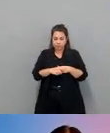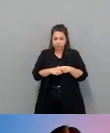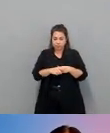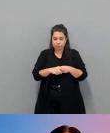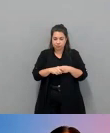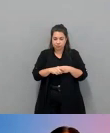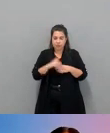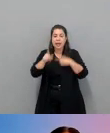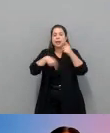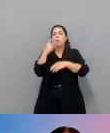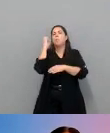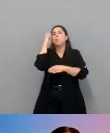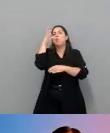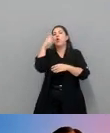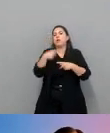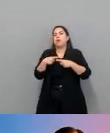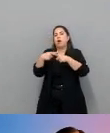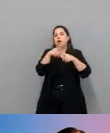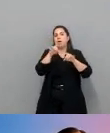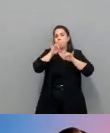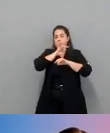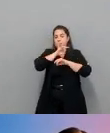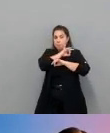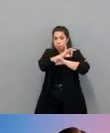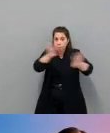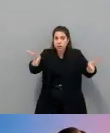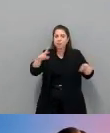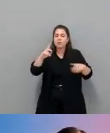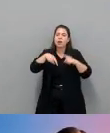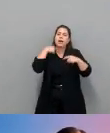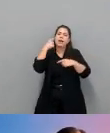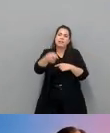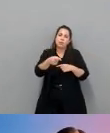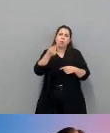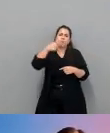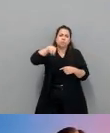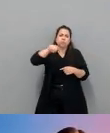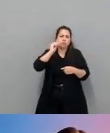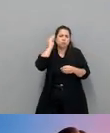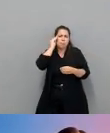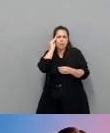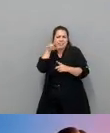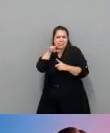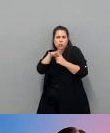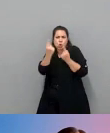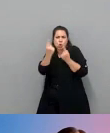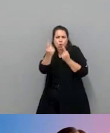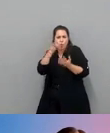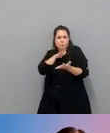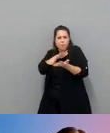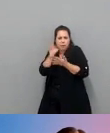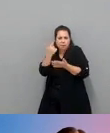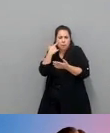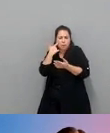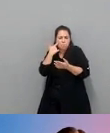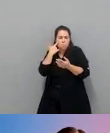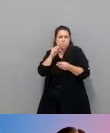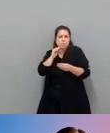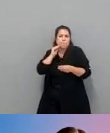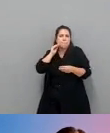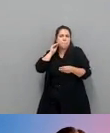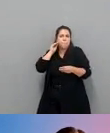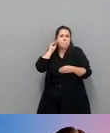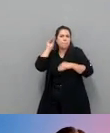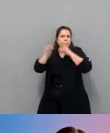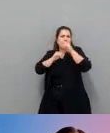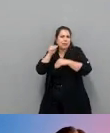esta ponencia, sí que me gustaría que luego ya incidieseis en lo vuestro y que sobre todo luego lo consultéis con